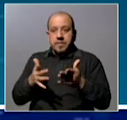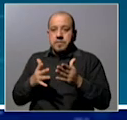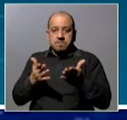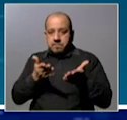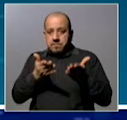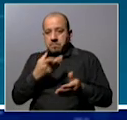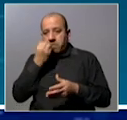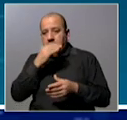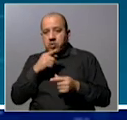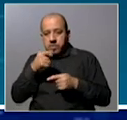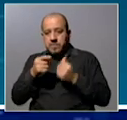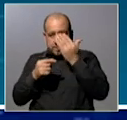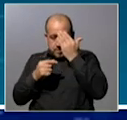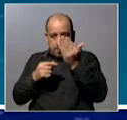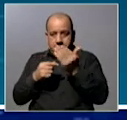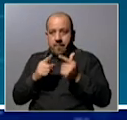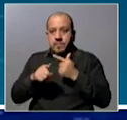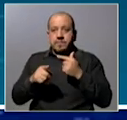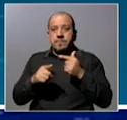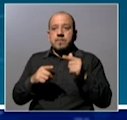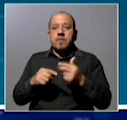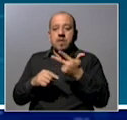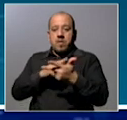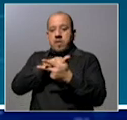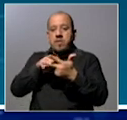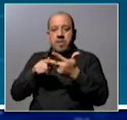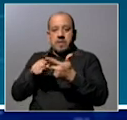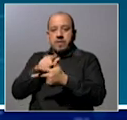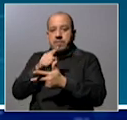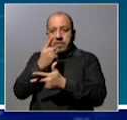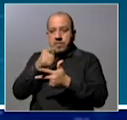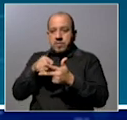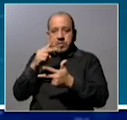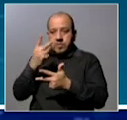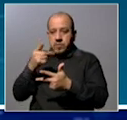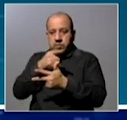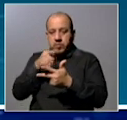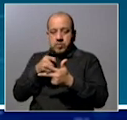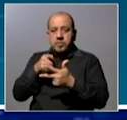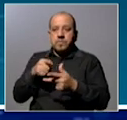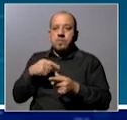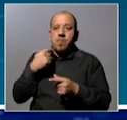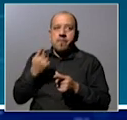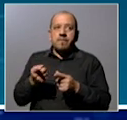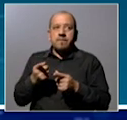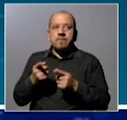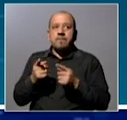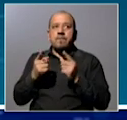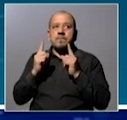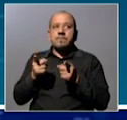es en extender la diferencia entre el primero y el segundo. Lo otro que vale la